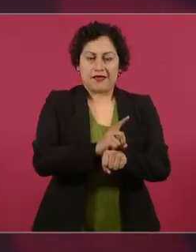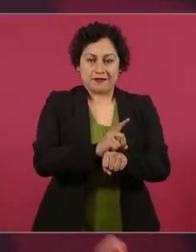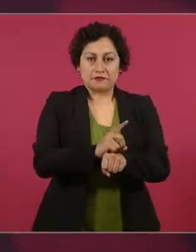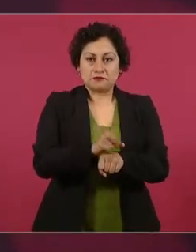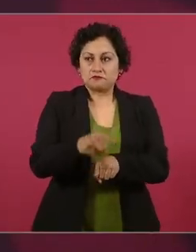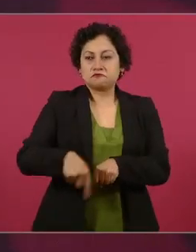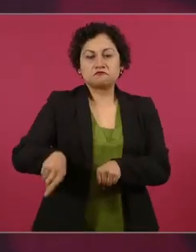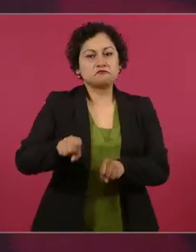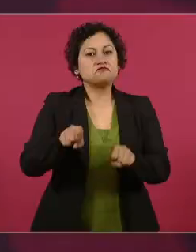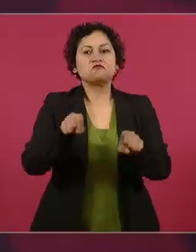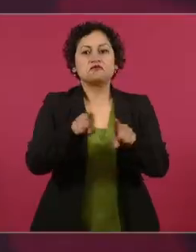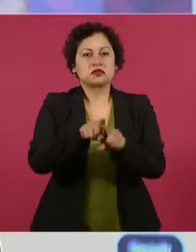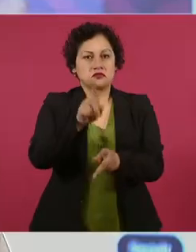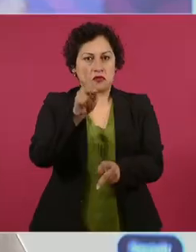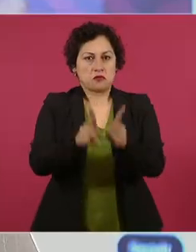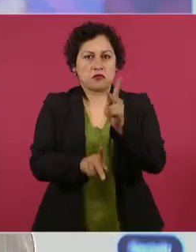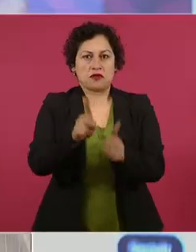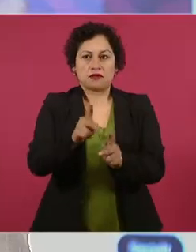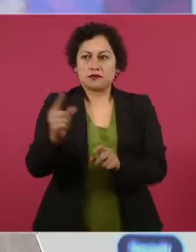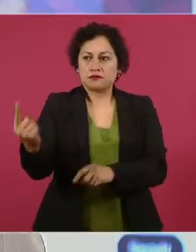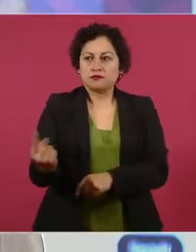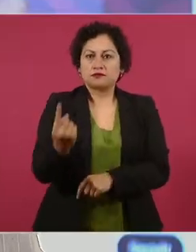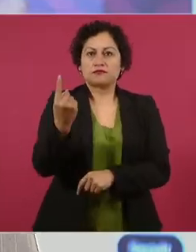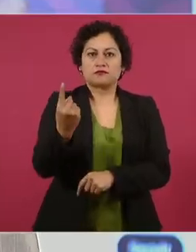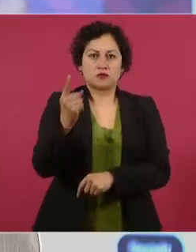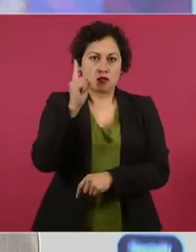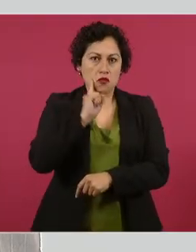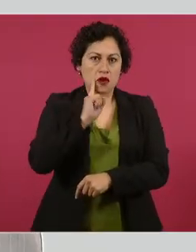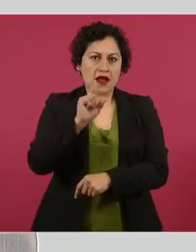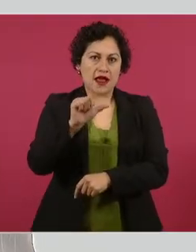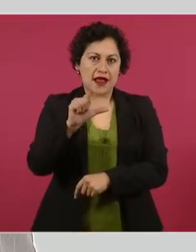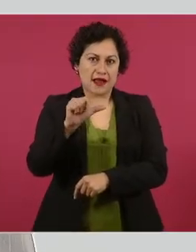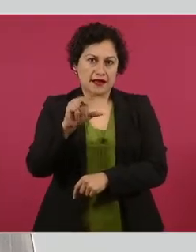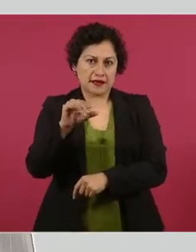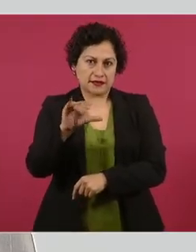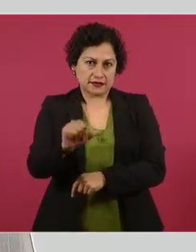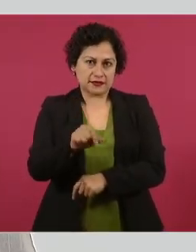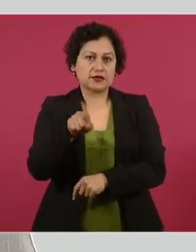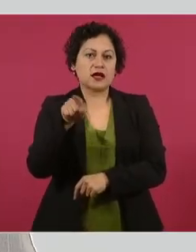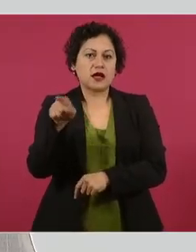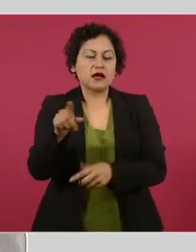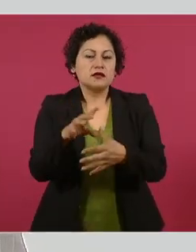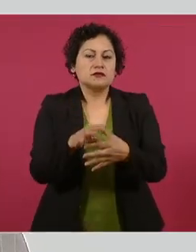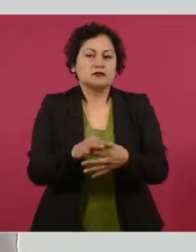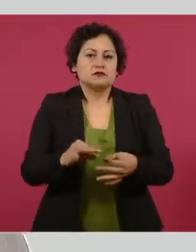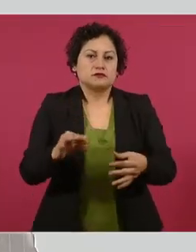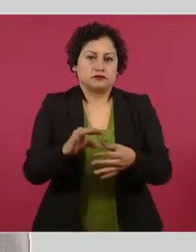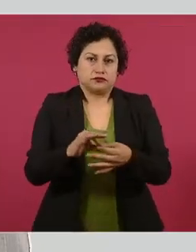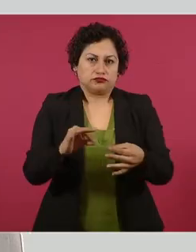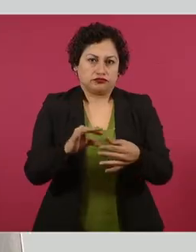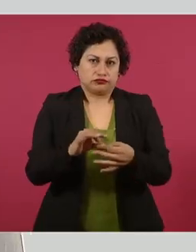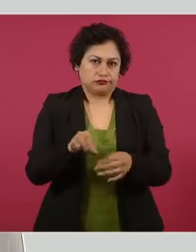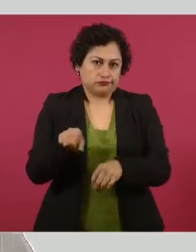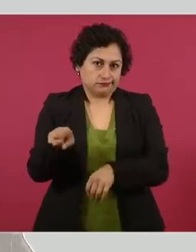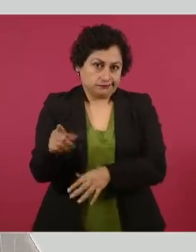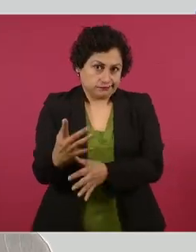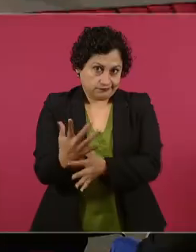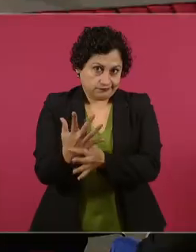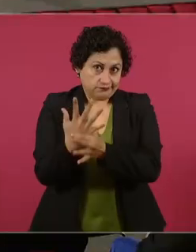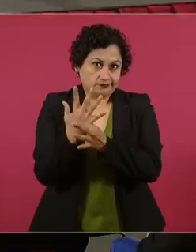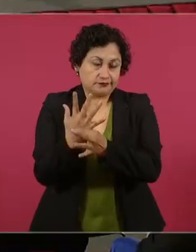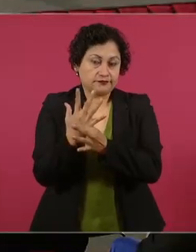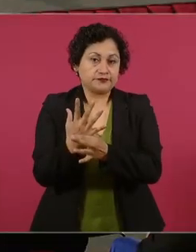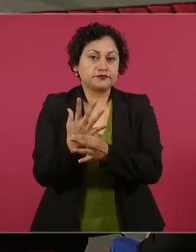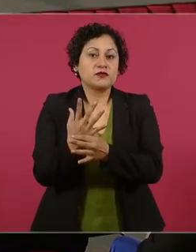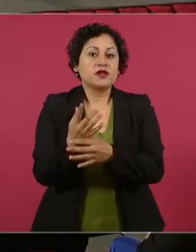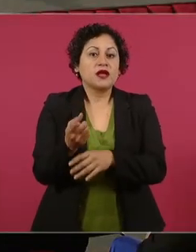la canciller Alicia Bárcena informó que el presidente, que ella, Elizabeth